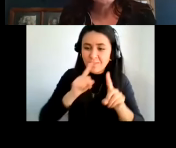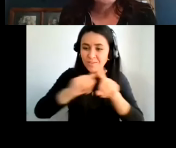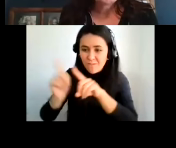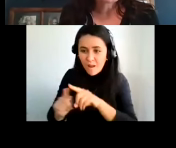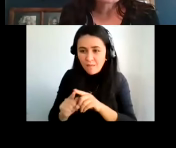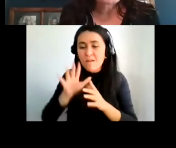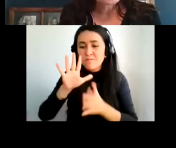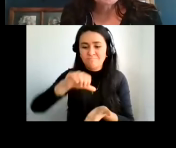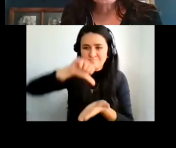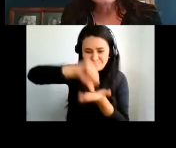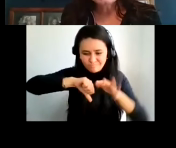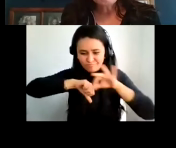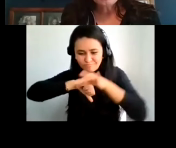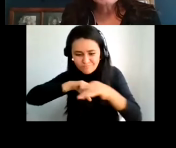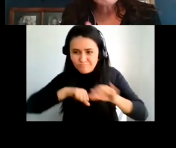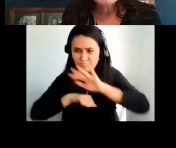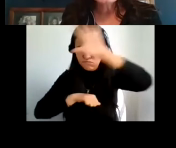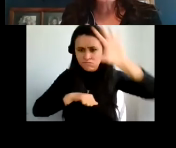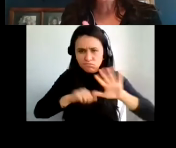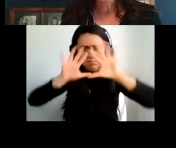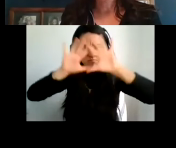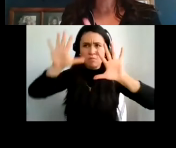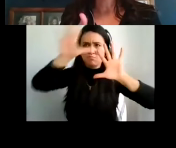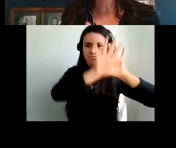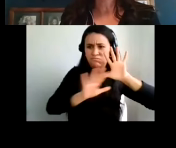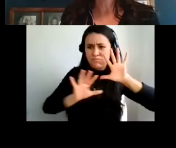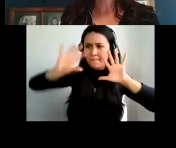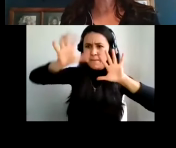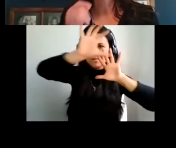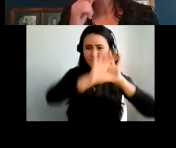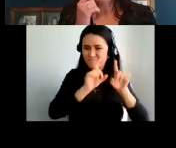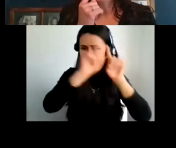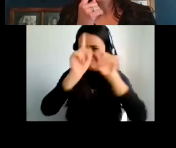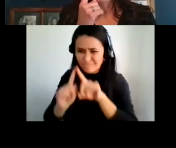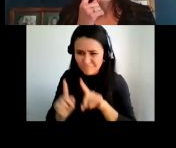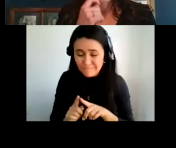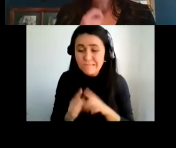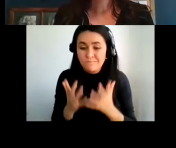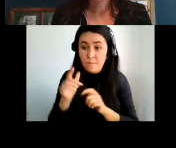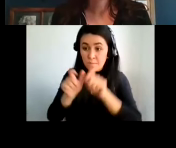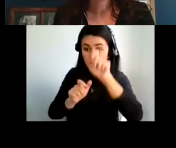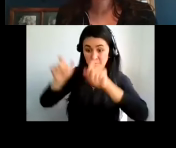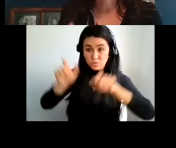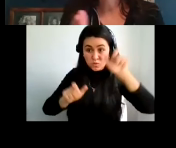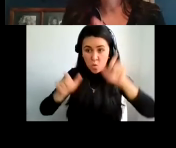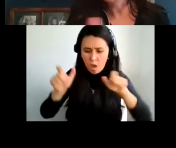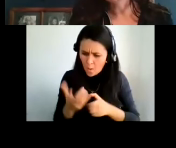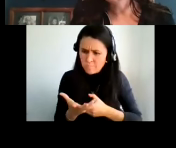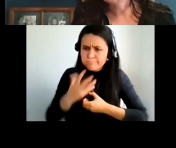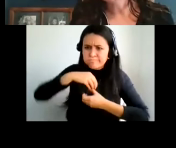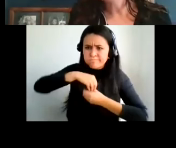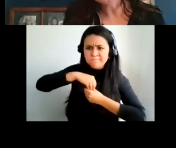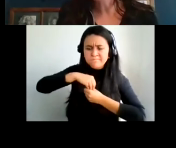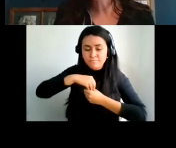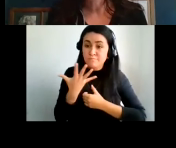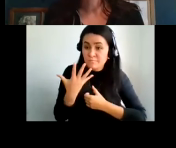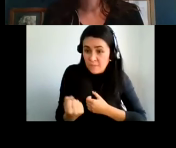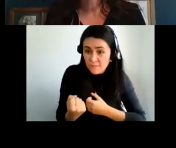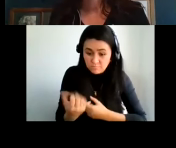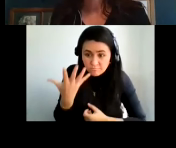geográficos. Entonces es muy importante poder también estar considerando que todas las personas cuentan y si de hecho queremos no dejar a nadie